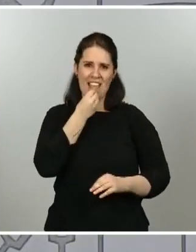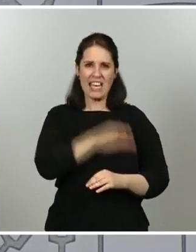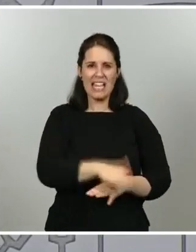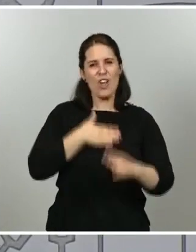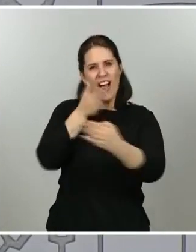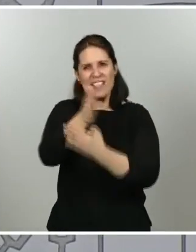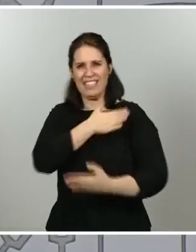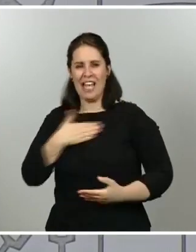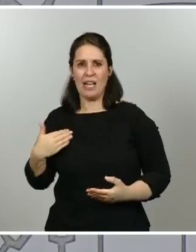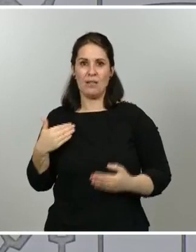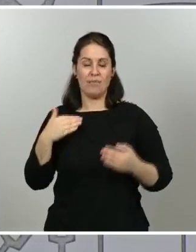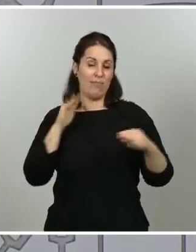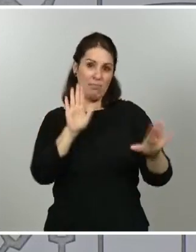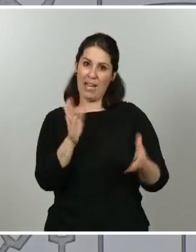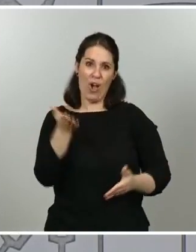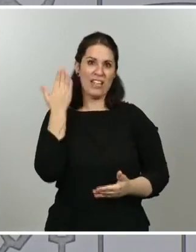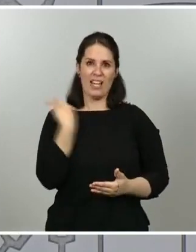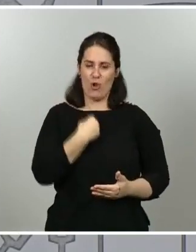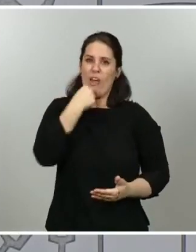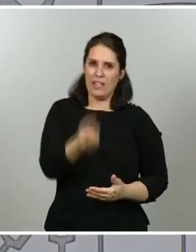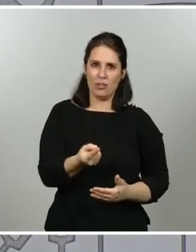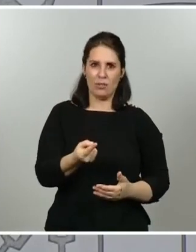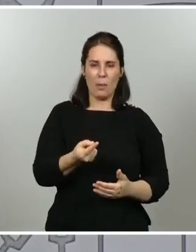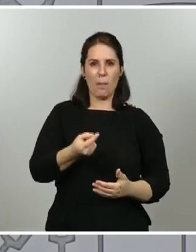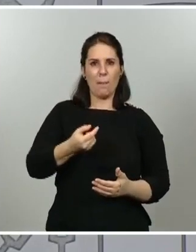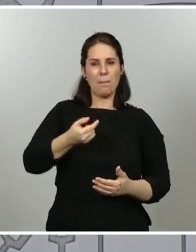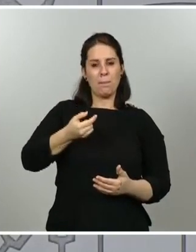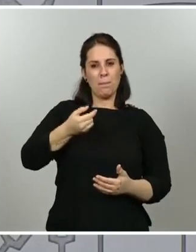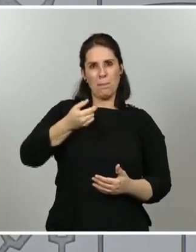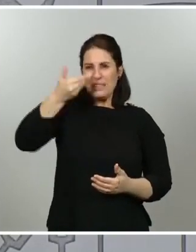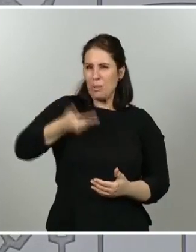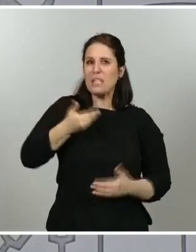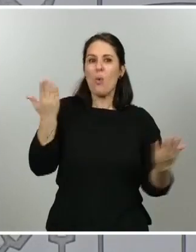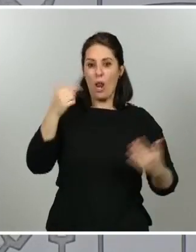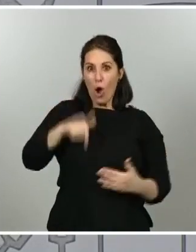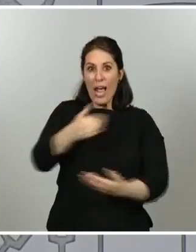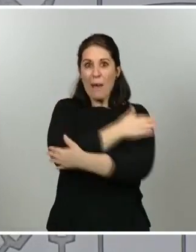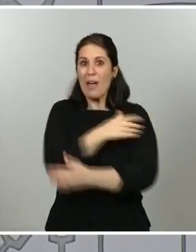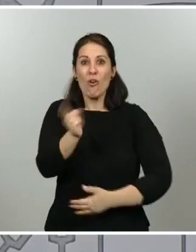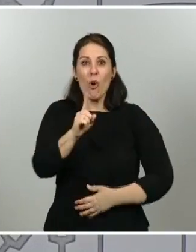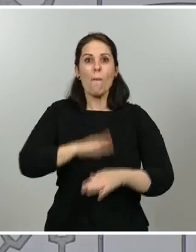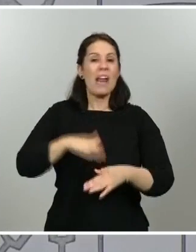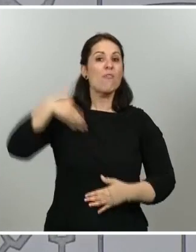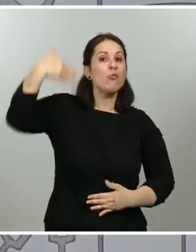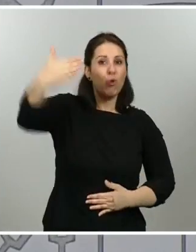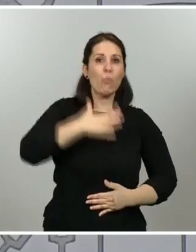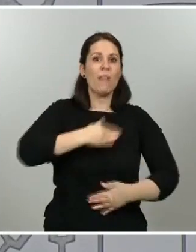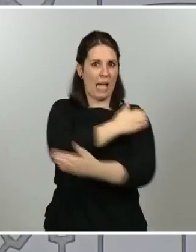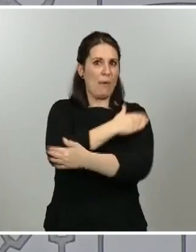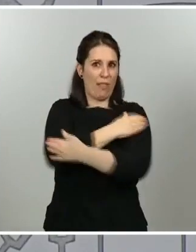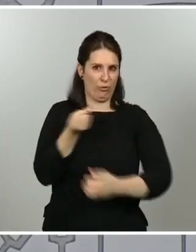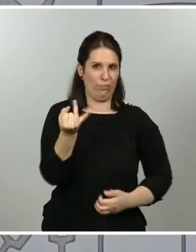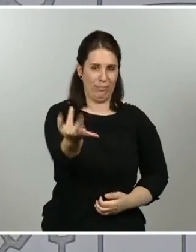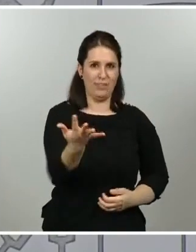dije ayer, creo que es mucho más importante no darle uno hoy y poder darle muchos en el futuro, porque no hemos puesto en riesgo la vida